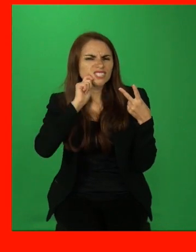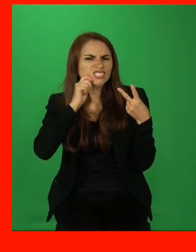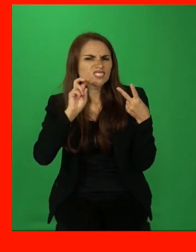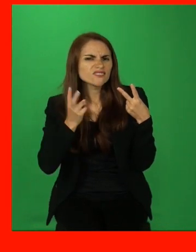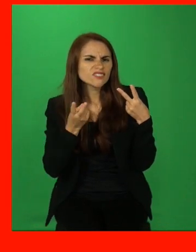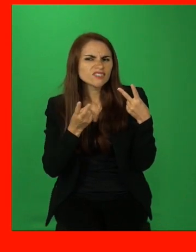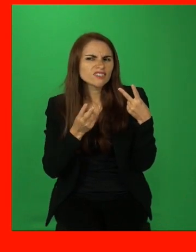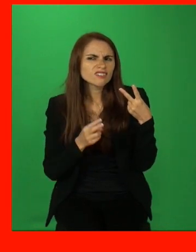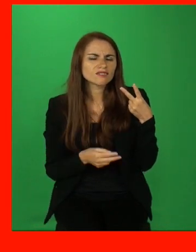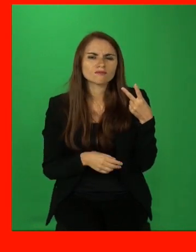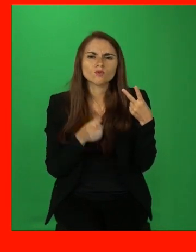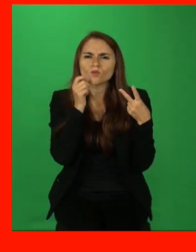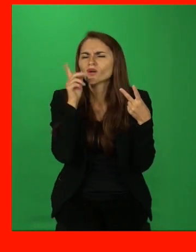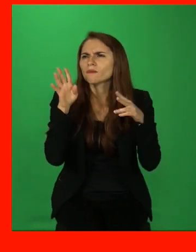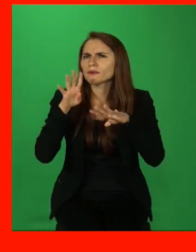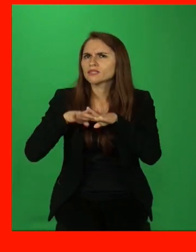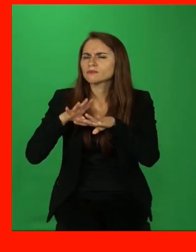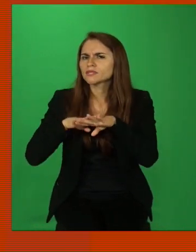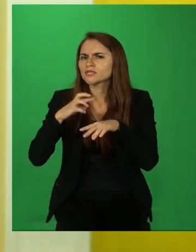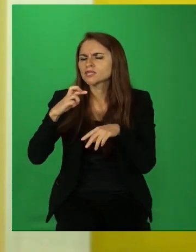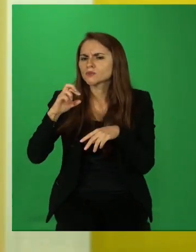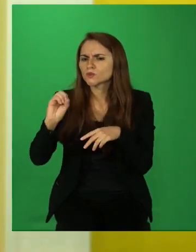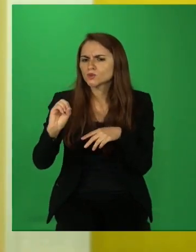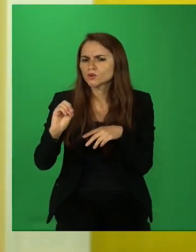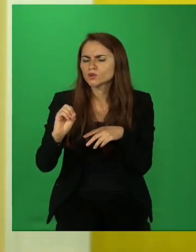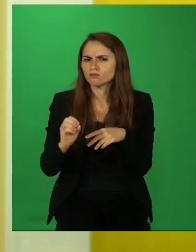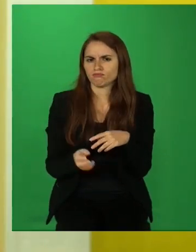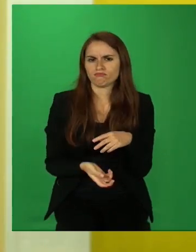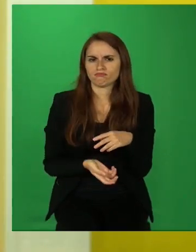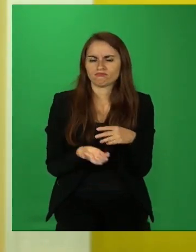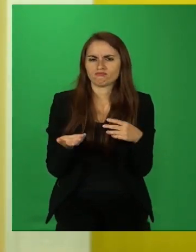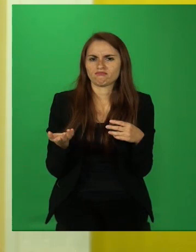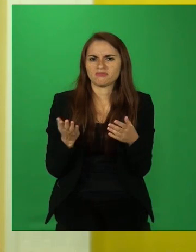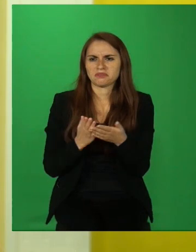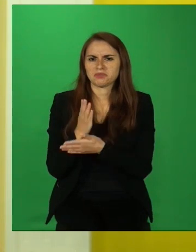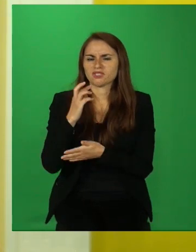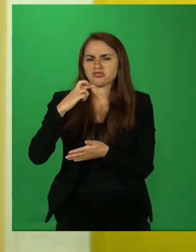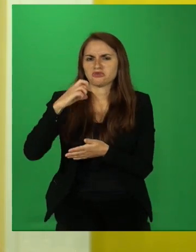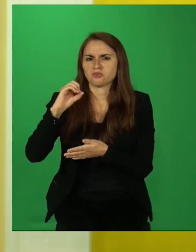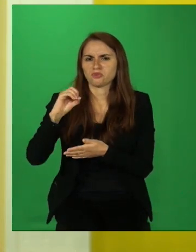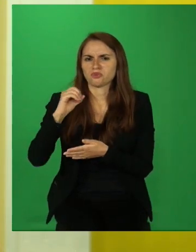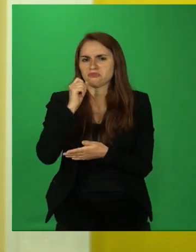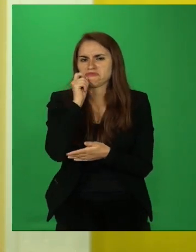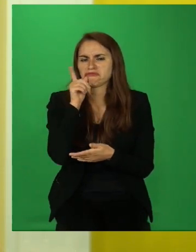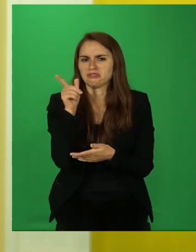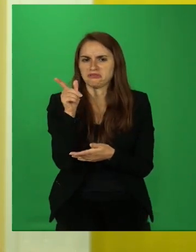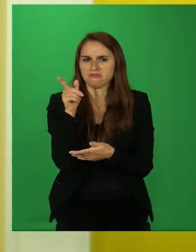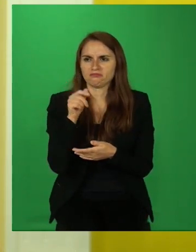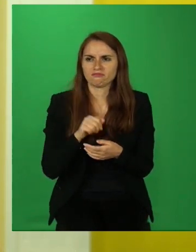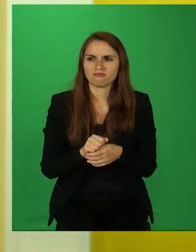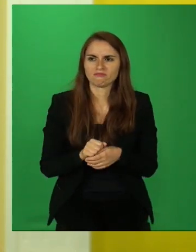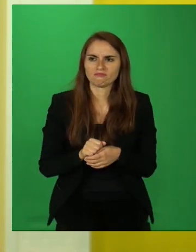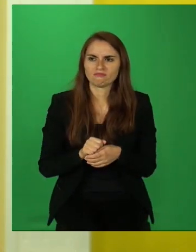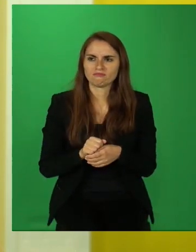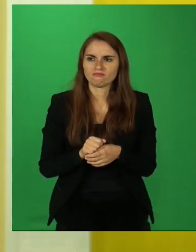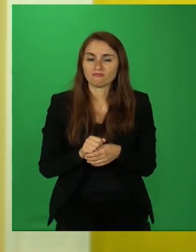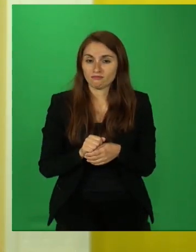qué operatoria en matemática se dice comienza con la sílaba po